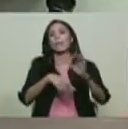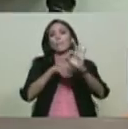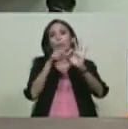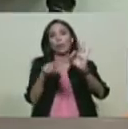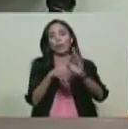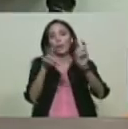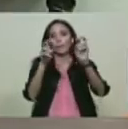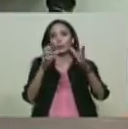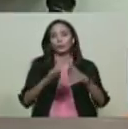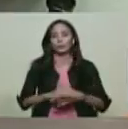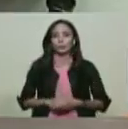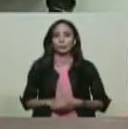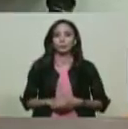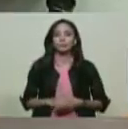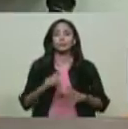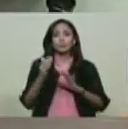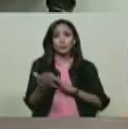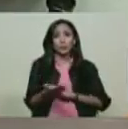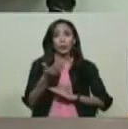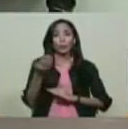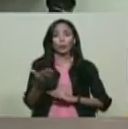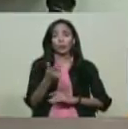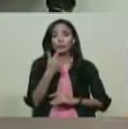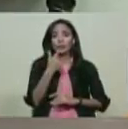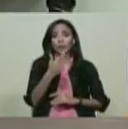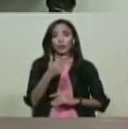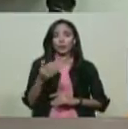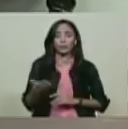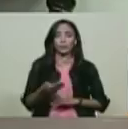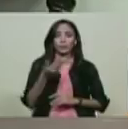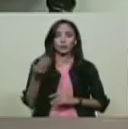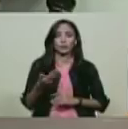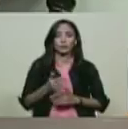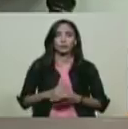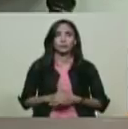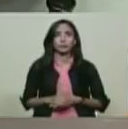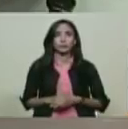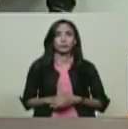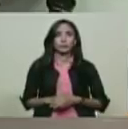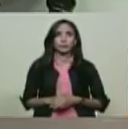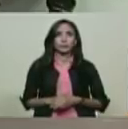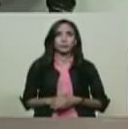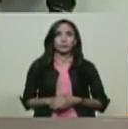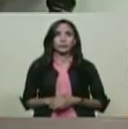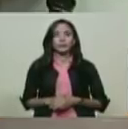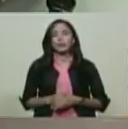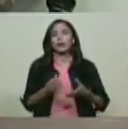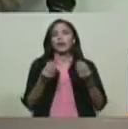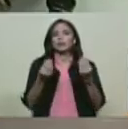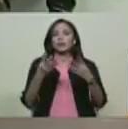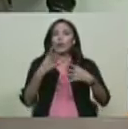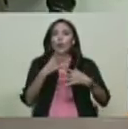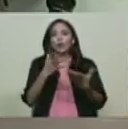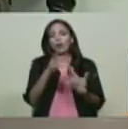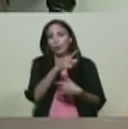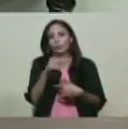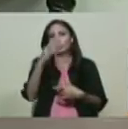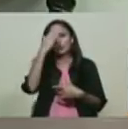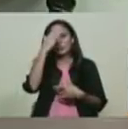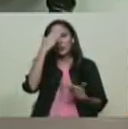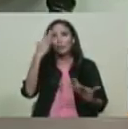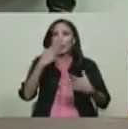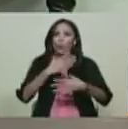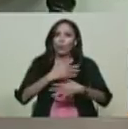Esto es muy importante lo que estoy diciendo. Muy importante para la confianza pública nacional,